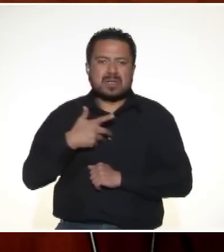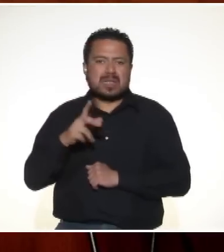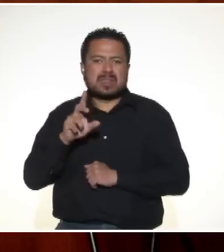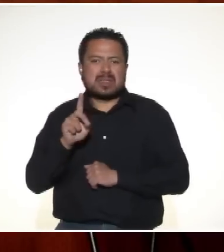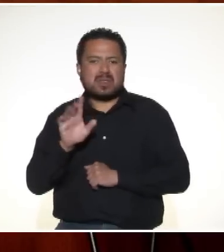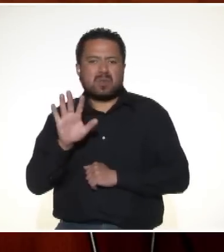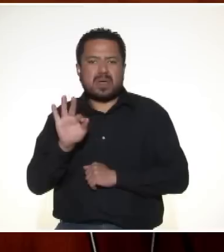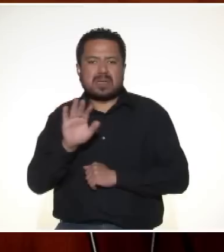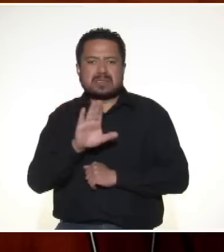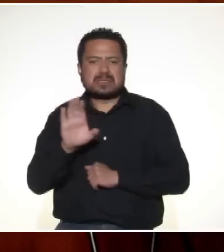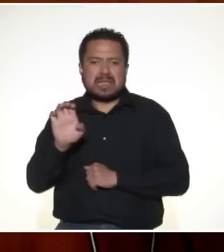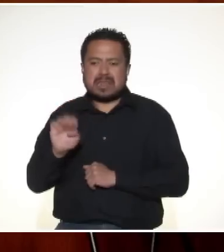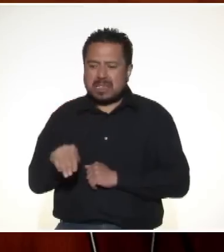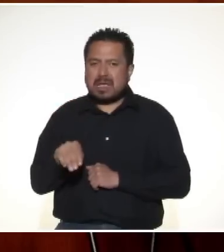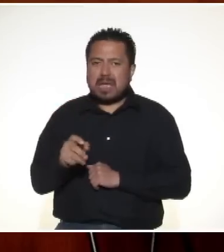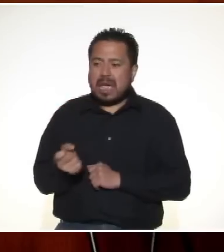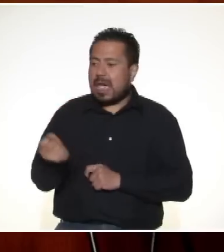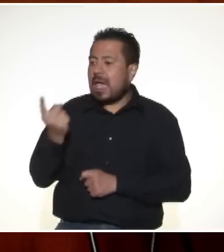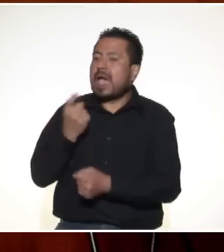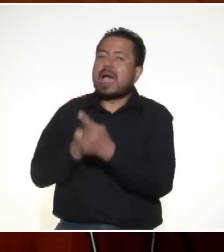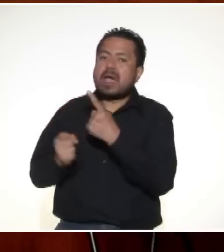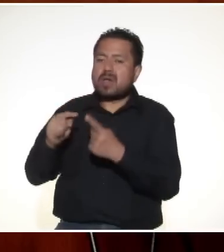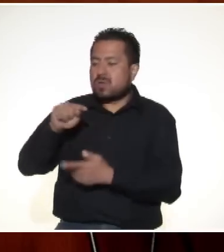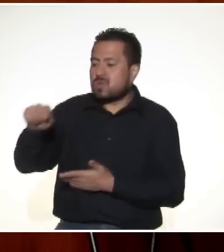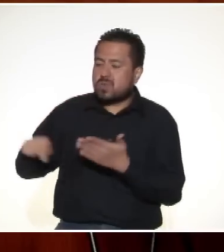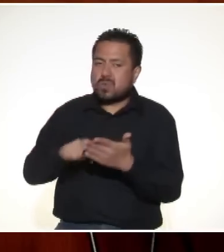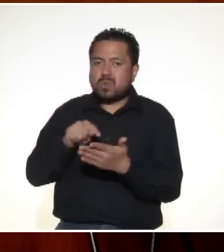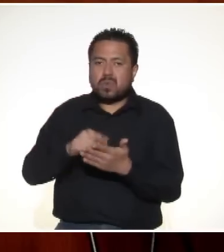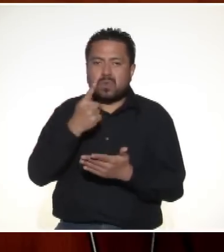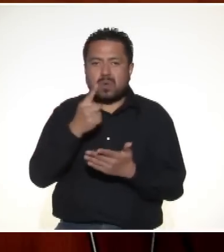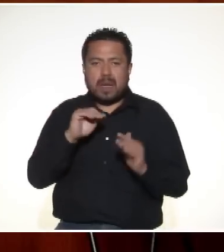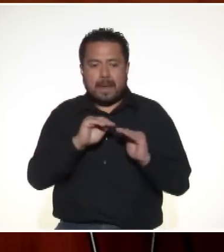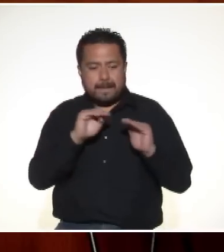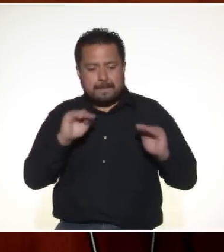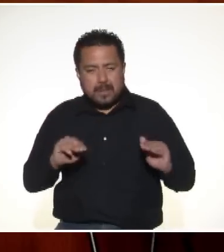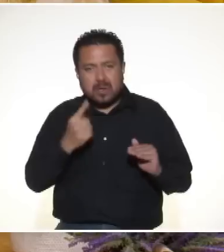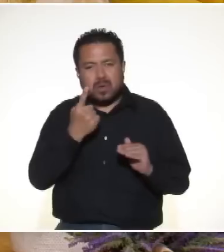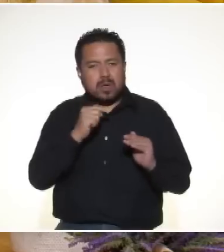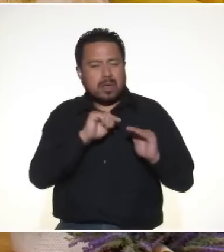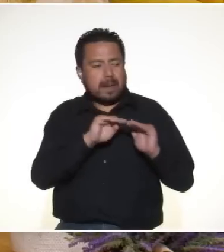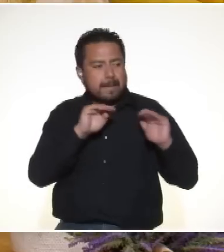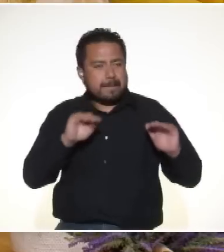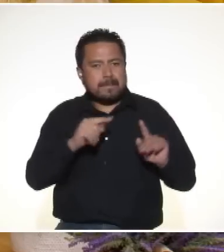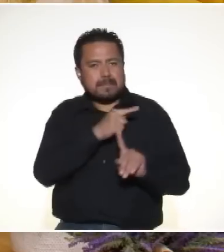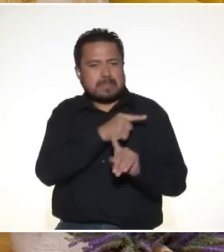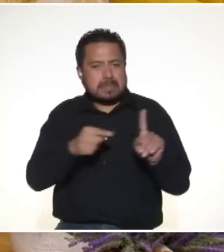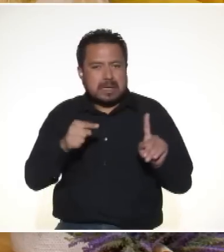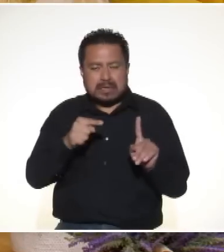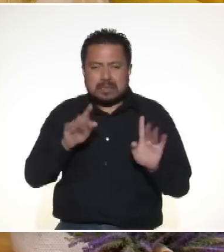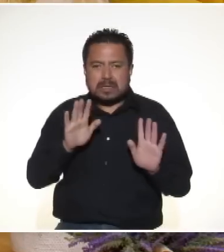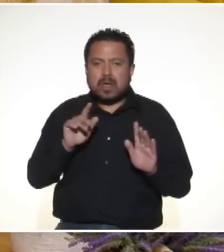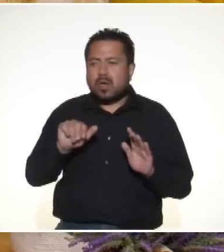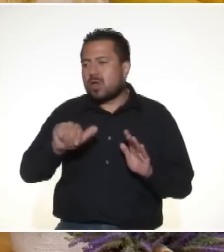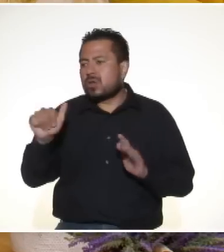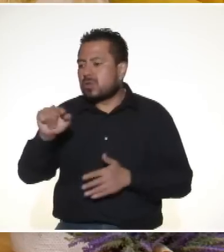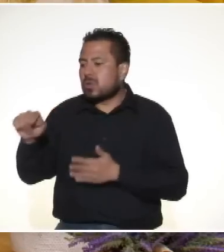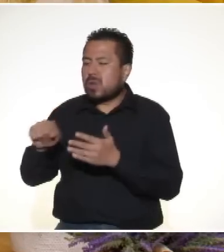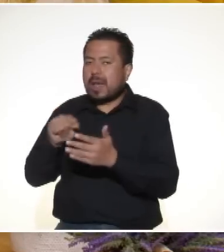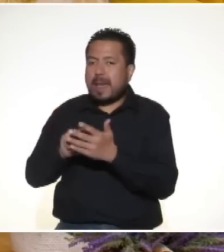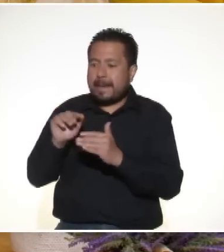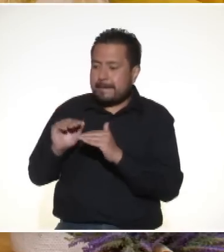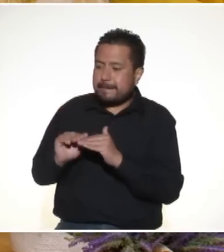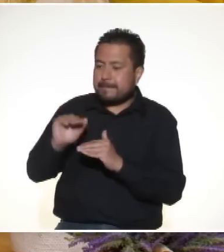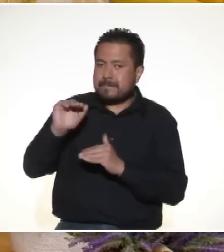40 centímetros, algunos sí tienen un metro, metro y medio de profundidad, algunas zonas probablemente un poquito más, pero si